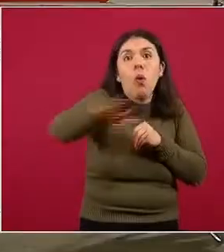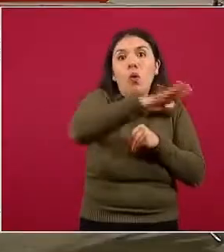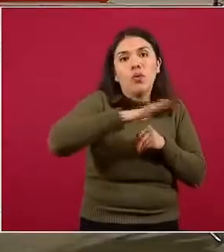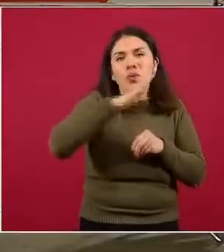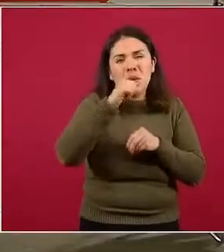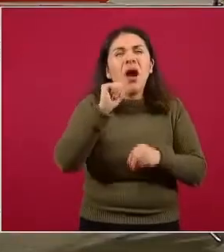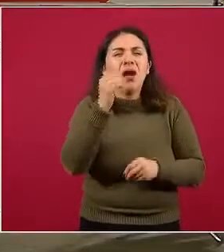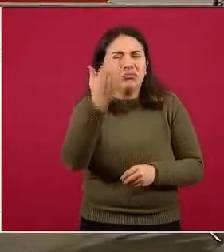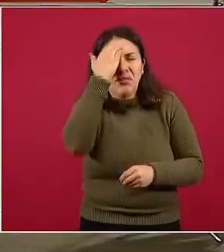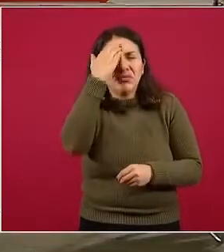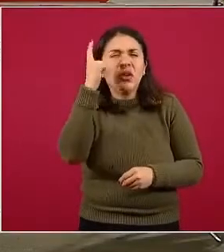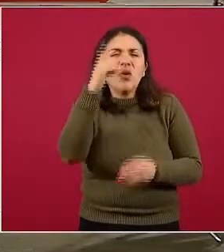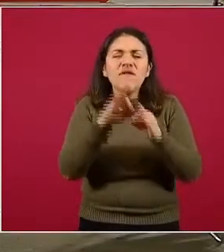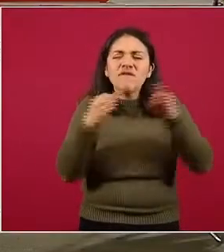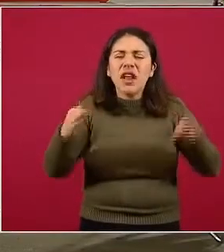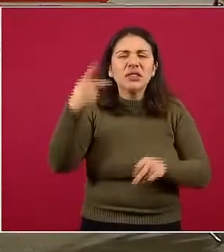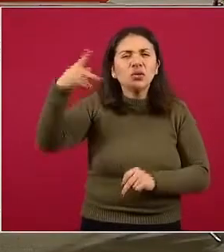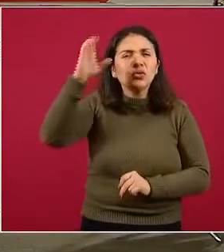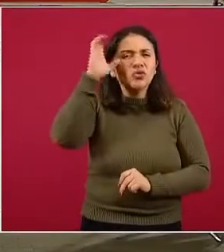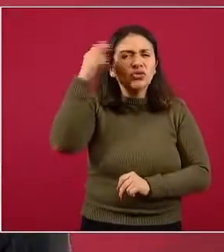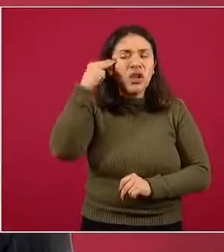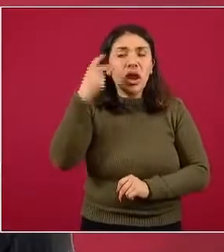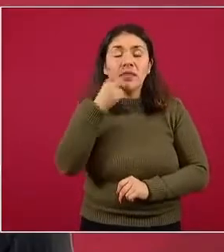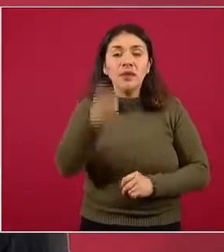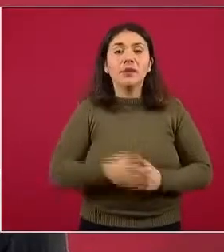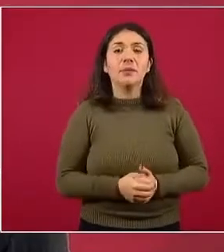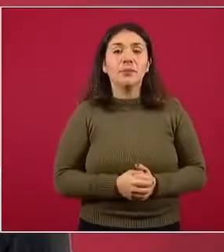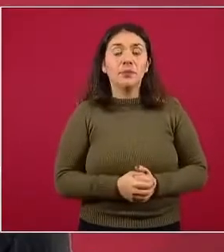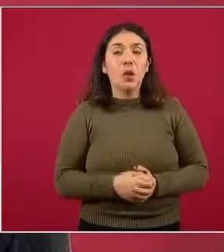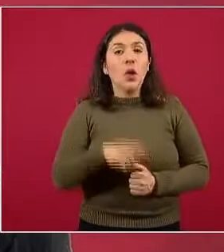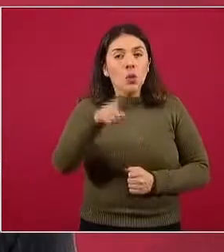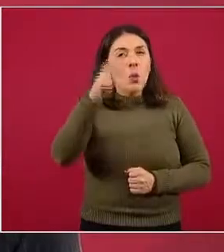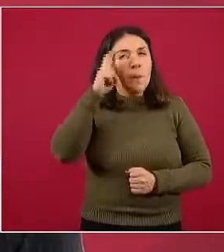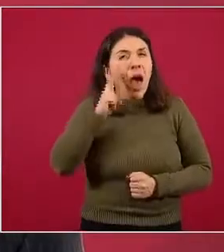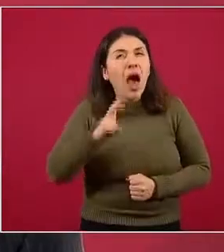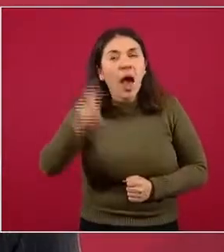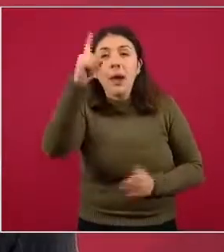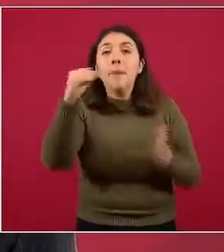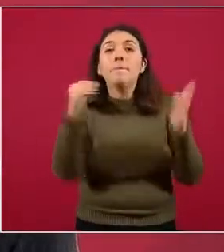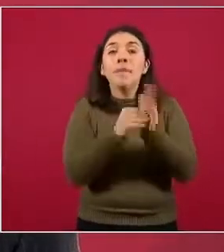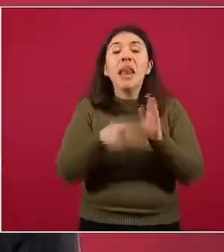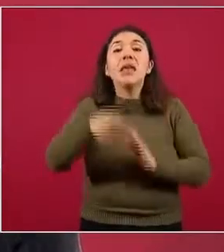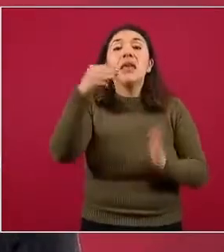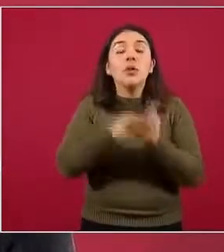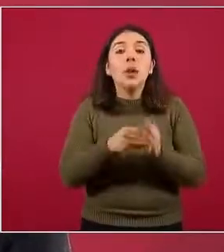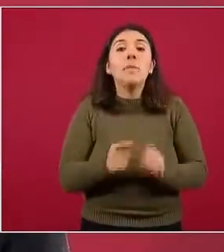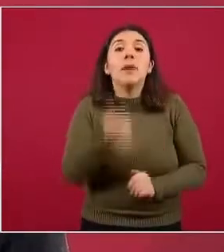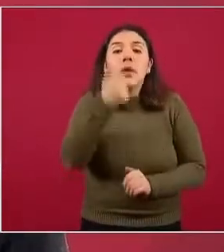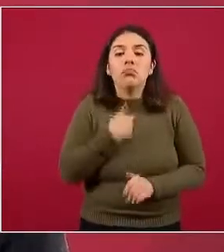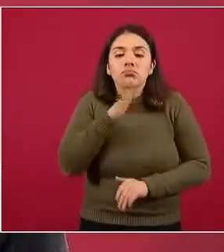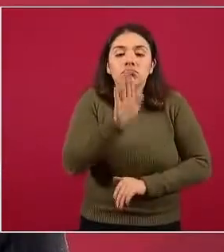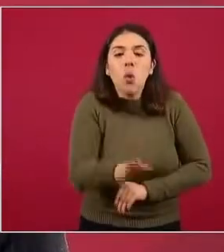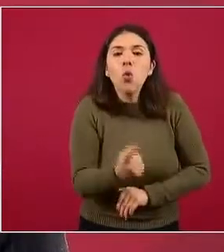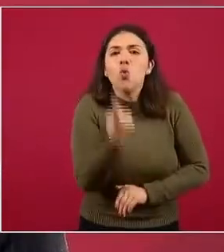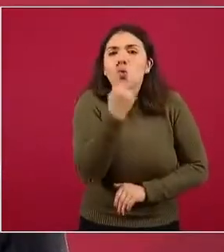chino muy conocido, un viaje de 1000 kilómetros se empieza por el primer paso.